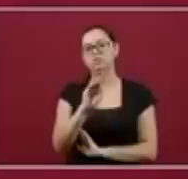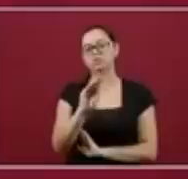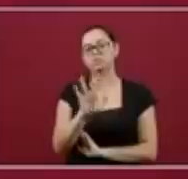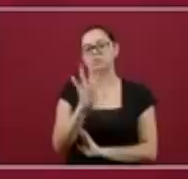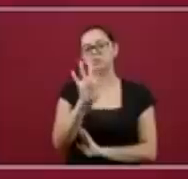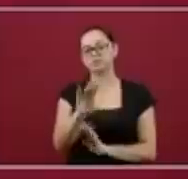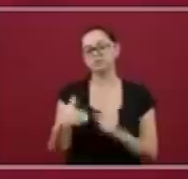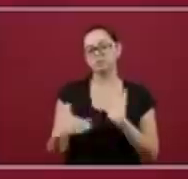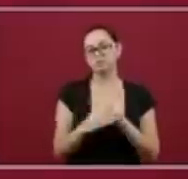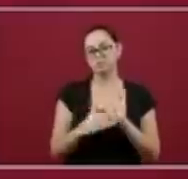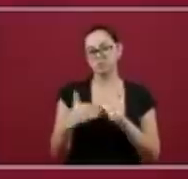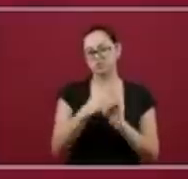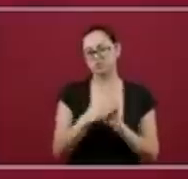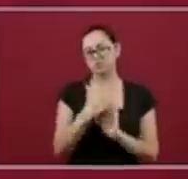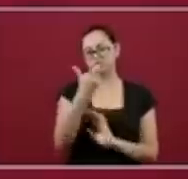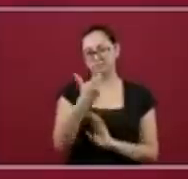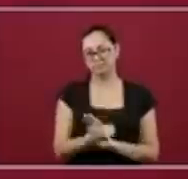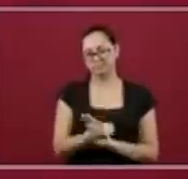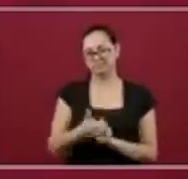de pesos.